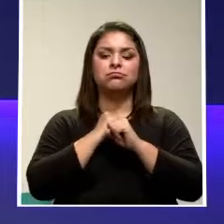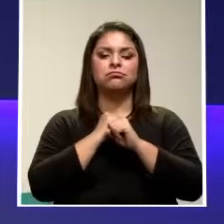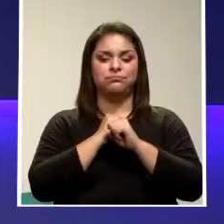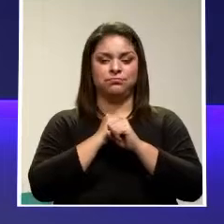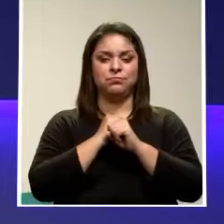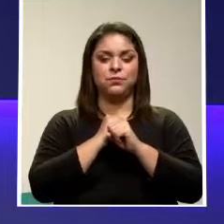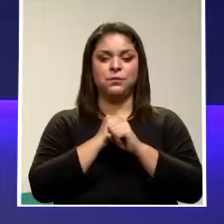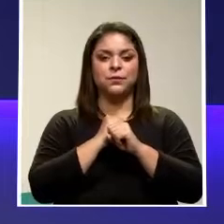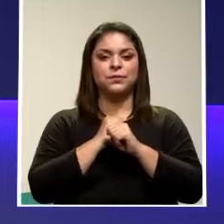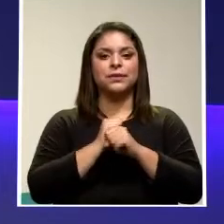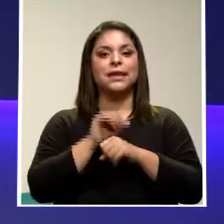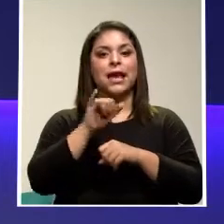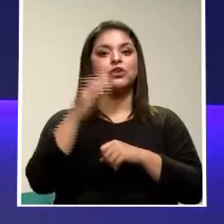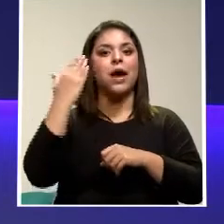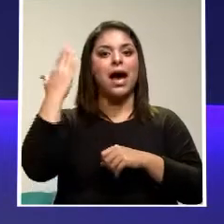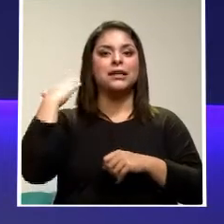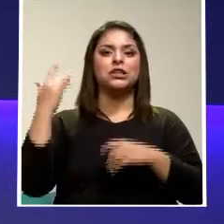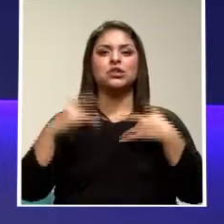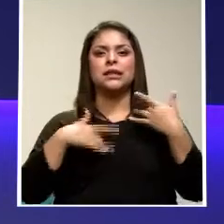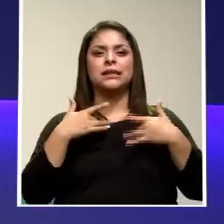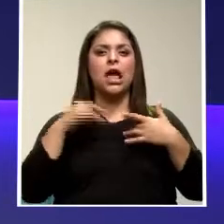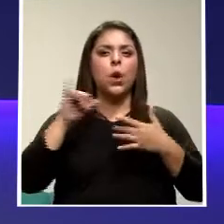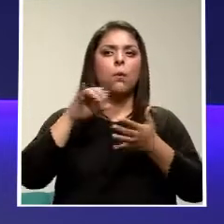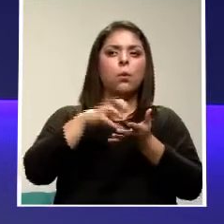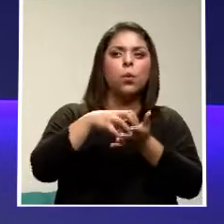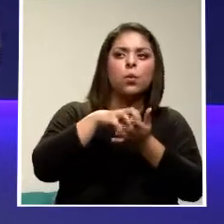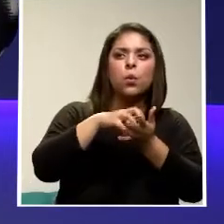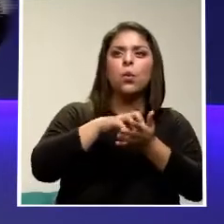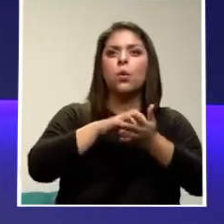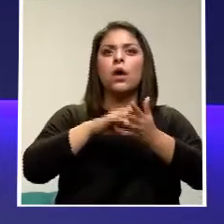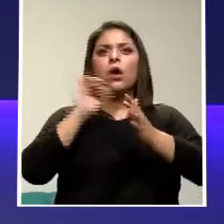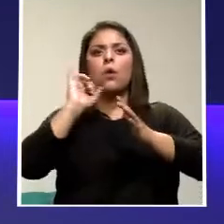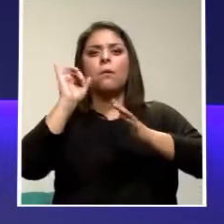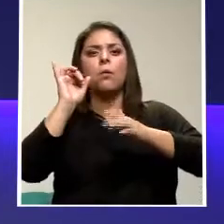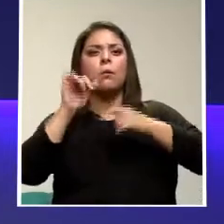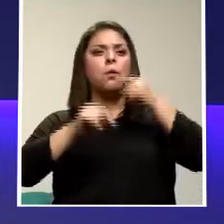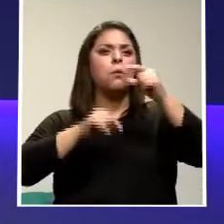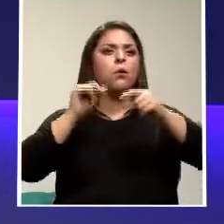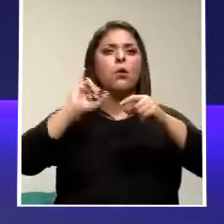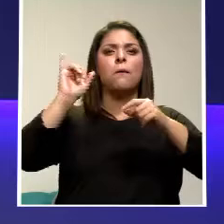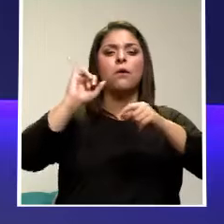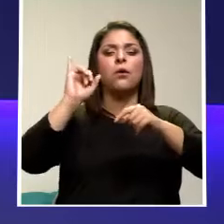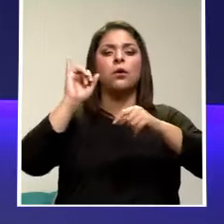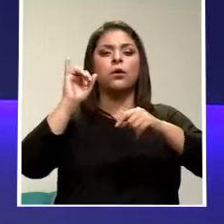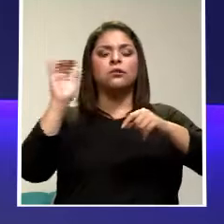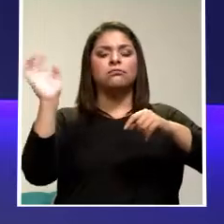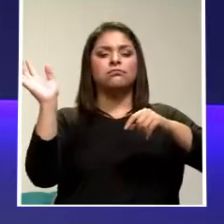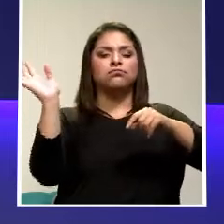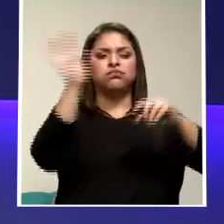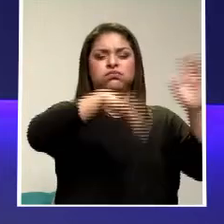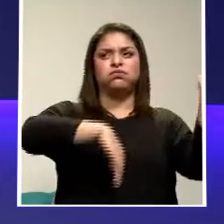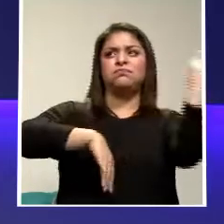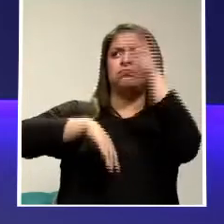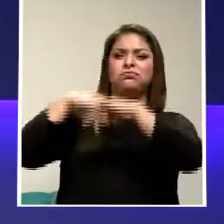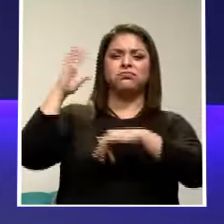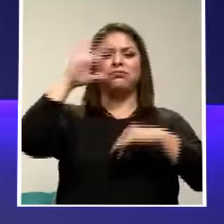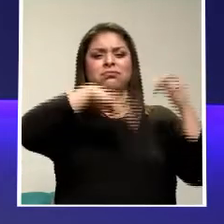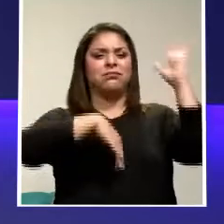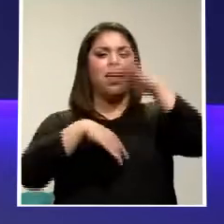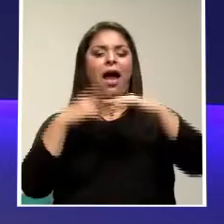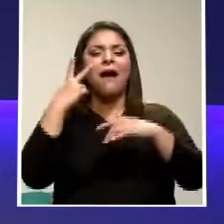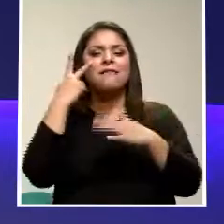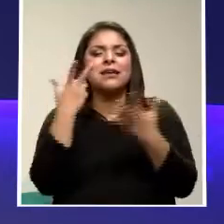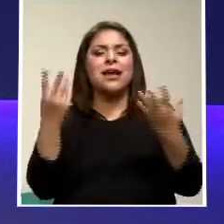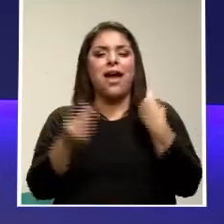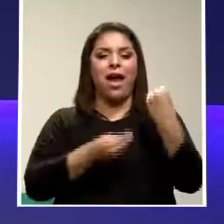la niebla, que era un poco mi sensación inicial, ¿verdad? Que iba dando machetazos a la niebla a ver qué